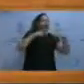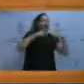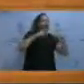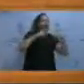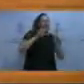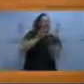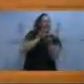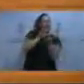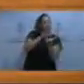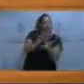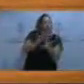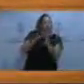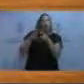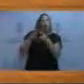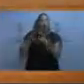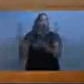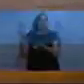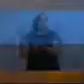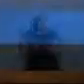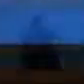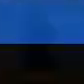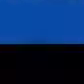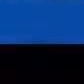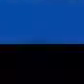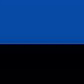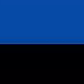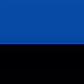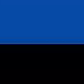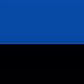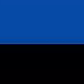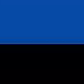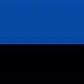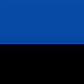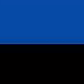reestructuración. Nada más y muchas gracias, señor presidente. Gracias, señor presidente.